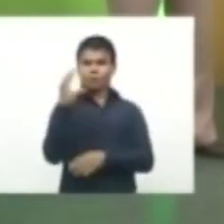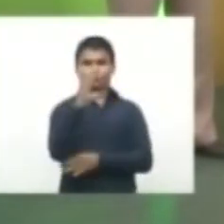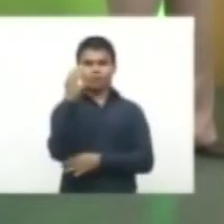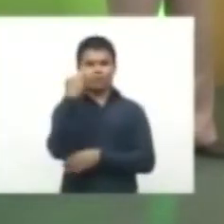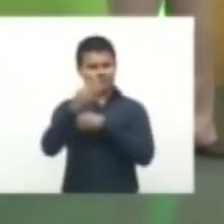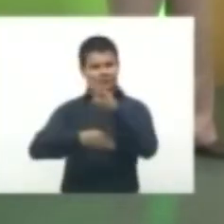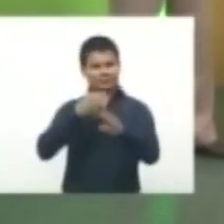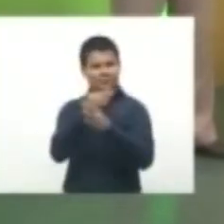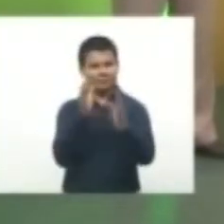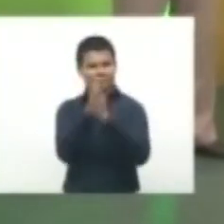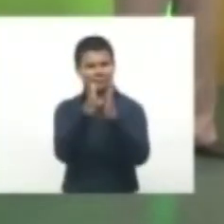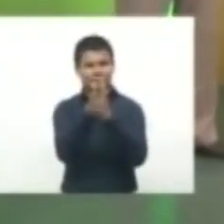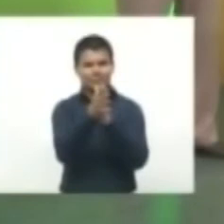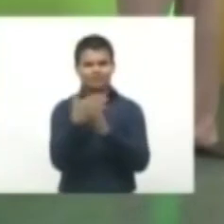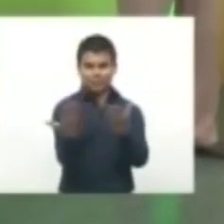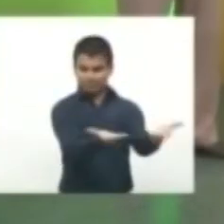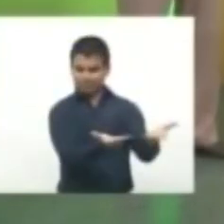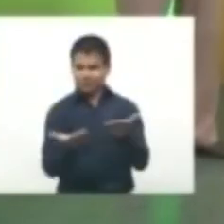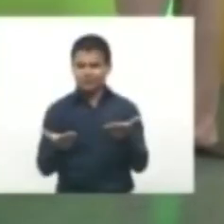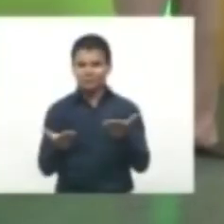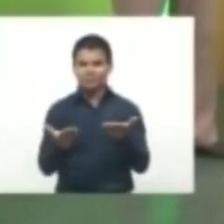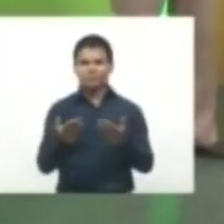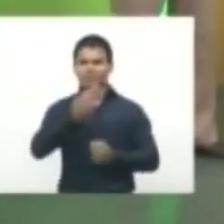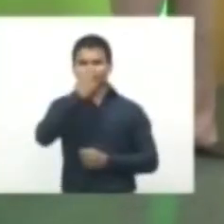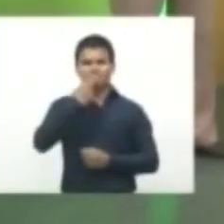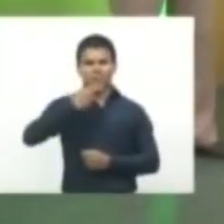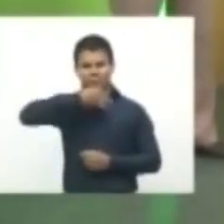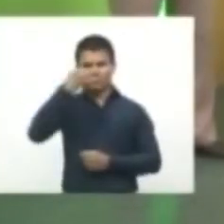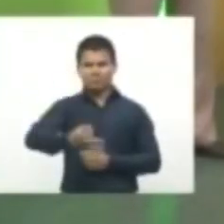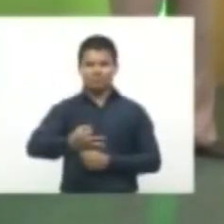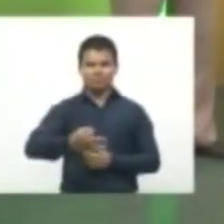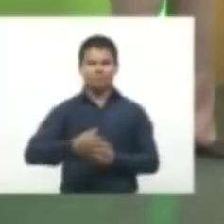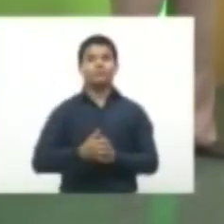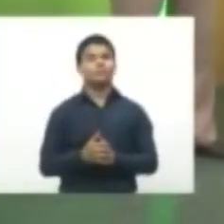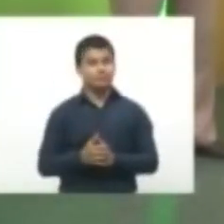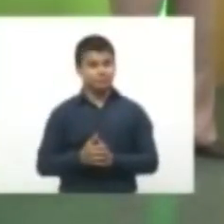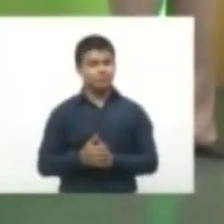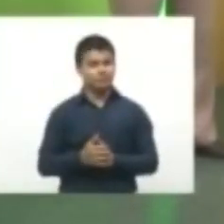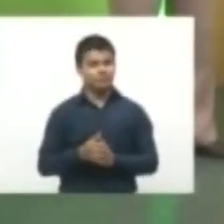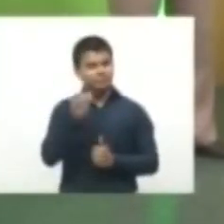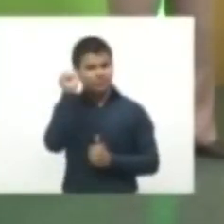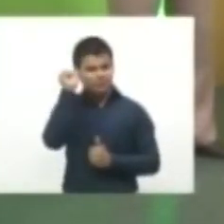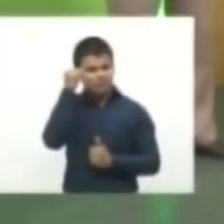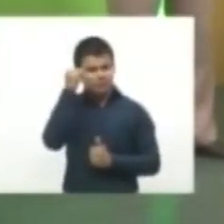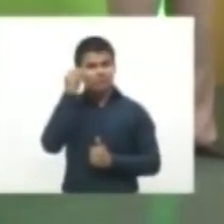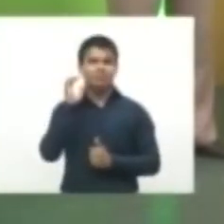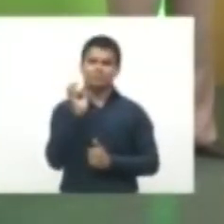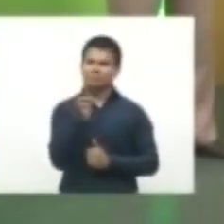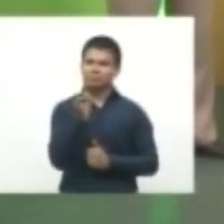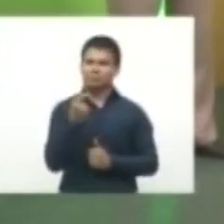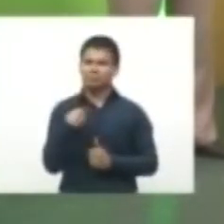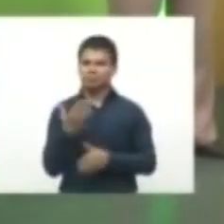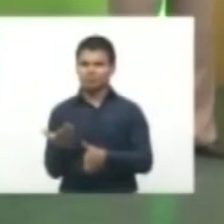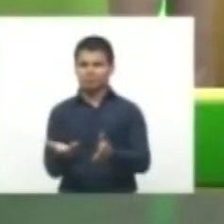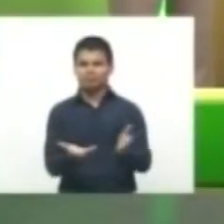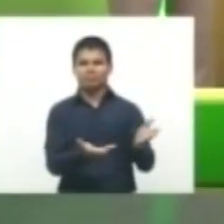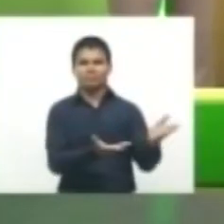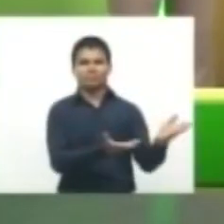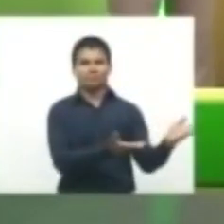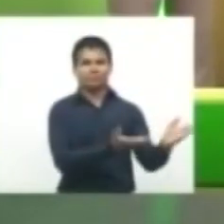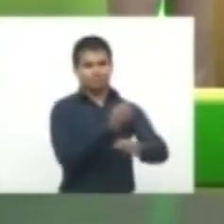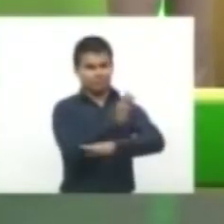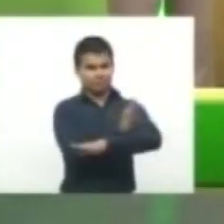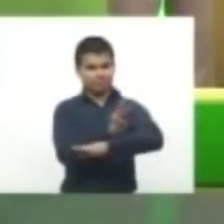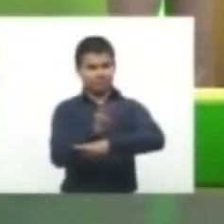y ahora. Bienvenidos a nuestro compromiso con la verdad. Como siempre, recuerden que estamos en nuestro canal aliado